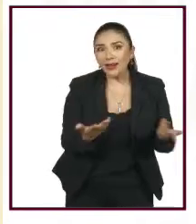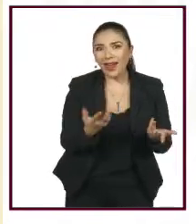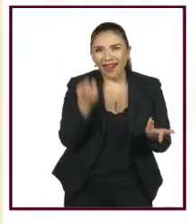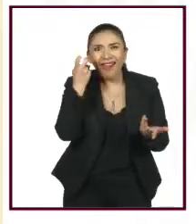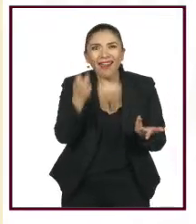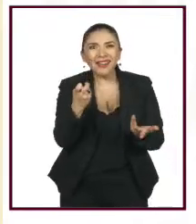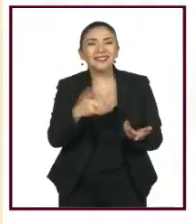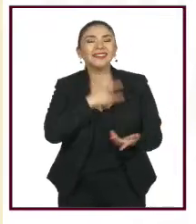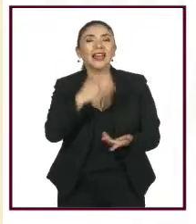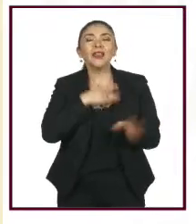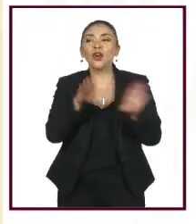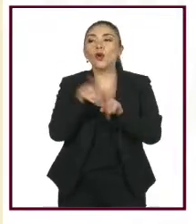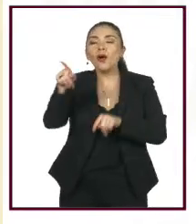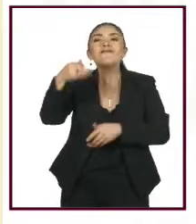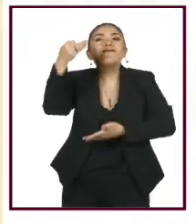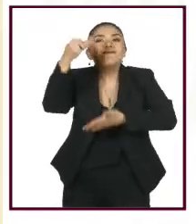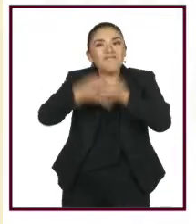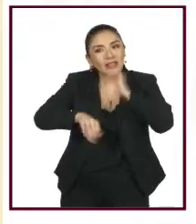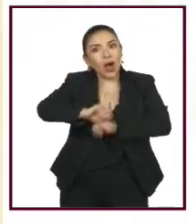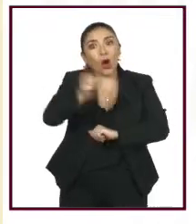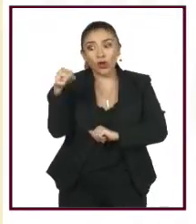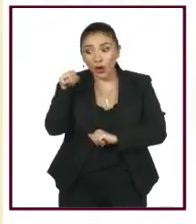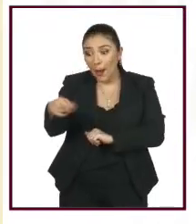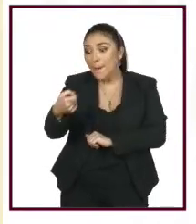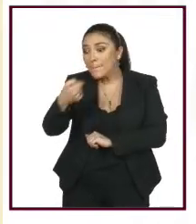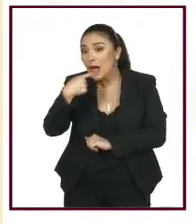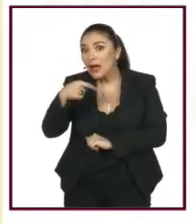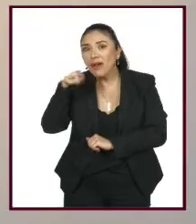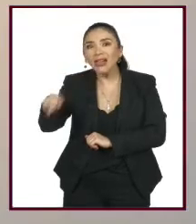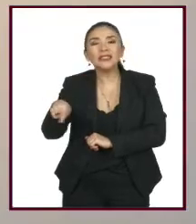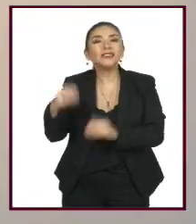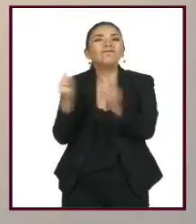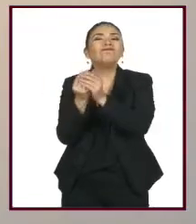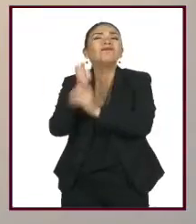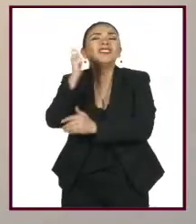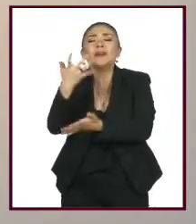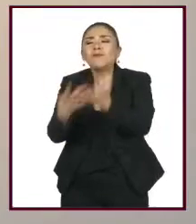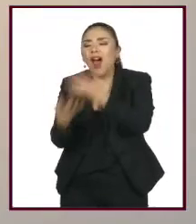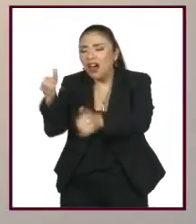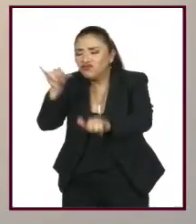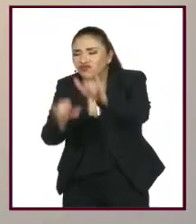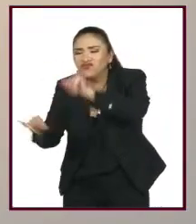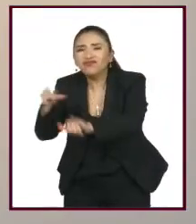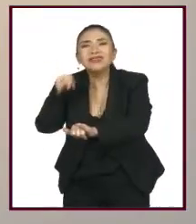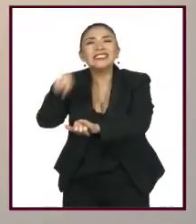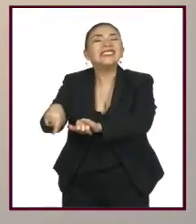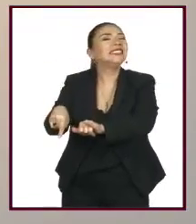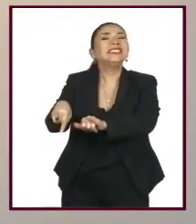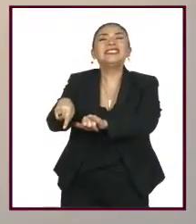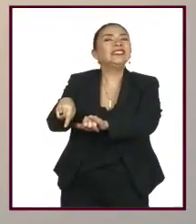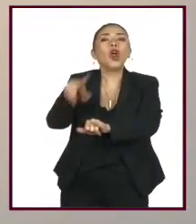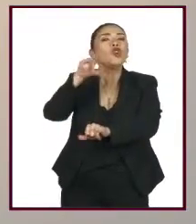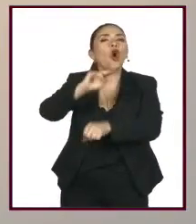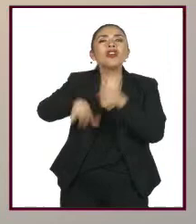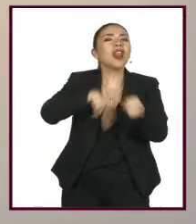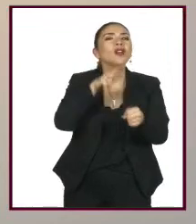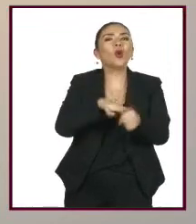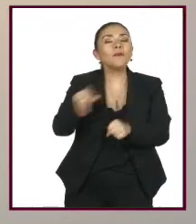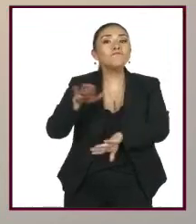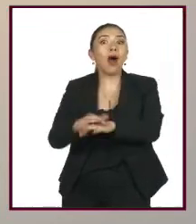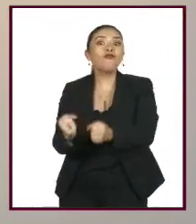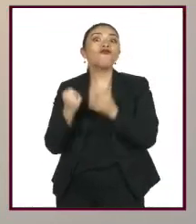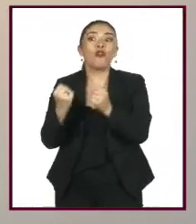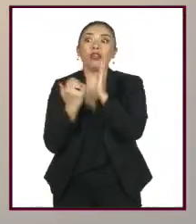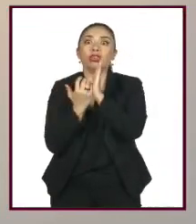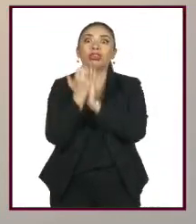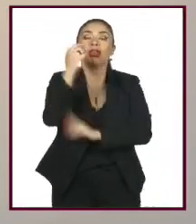gráfica ya nos quedaríamos cortos, porque la metanfetamina, al ser una sustancia sintética, es mucho más fuerte y los